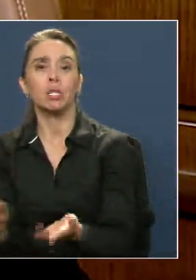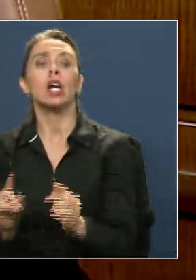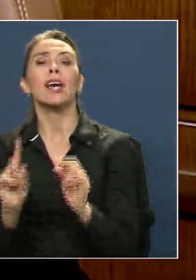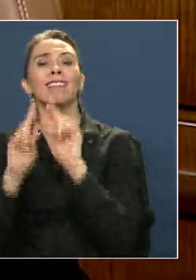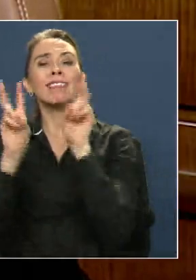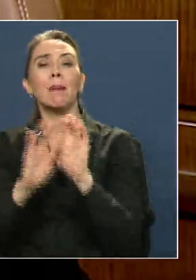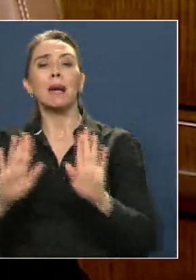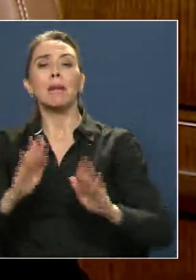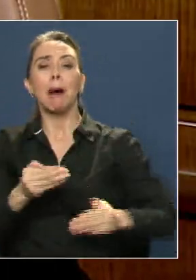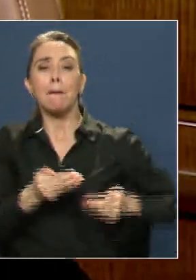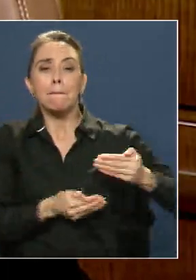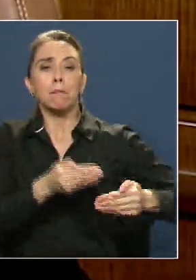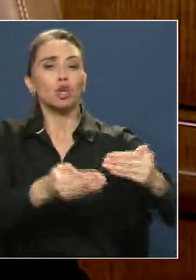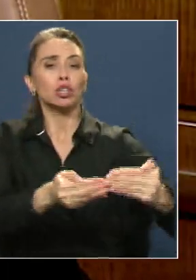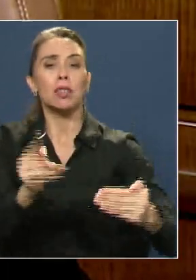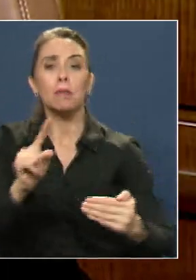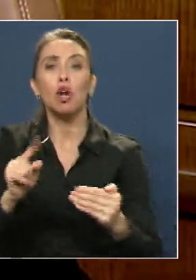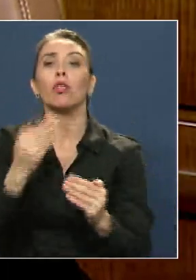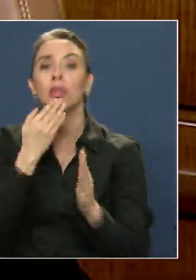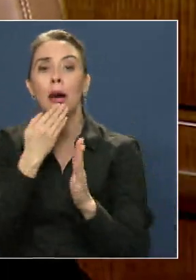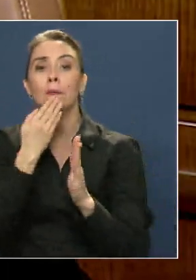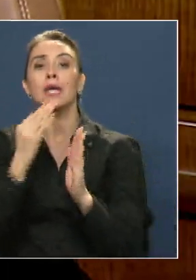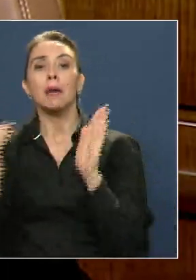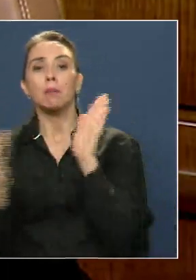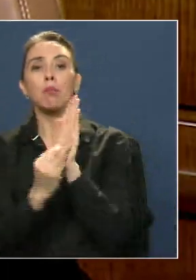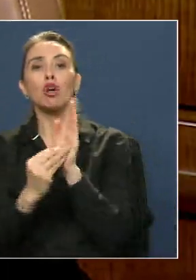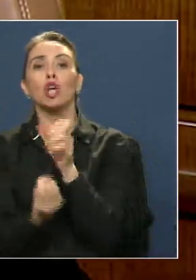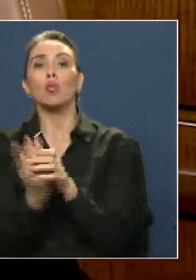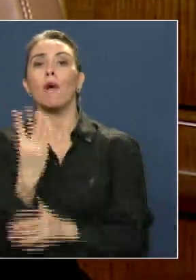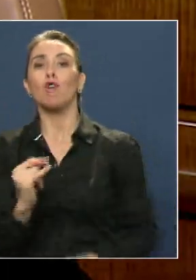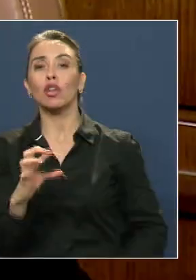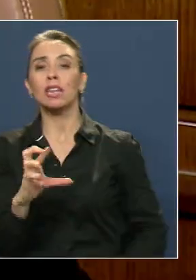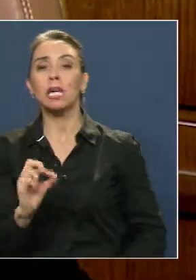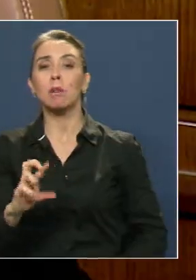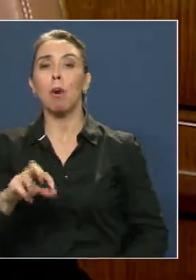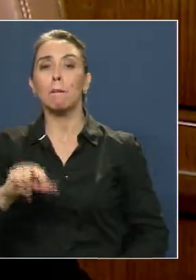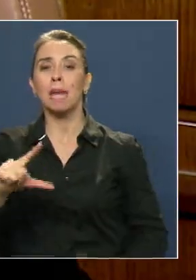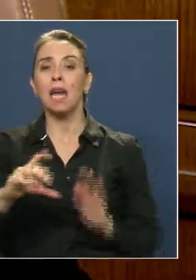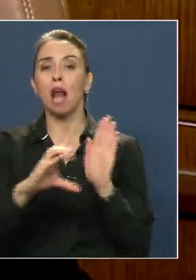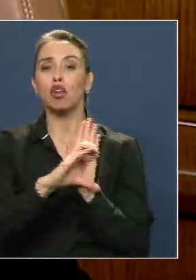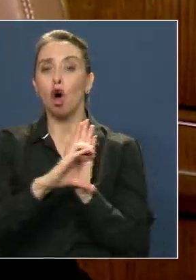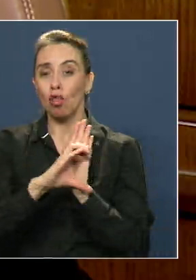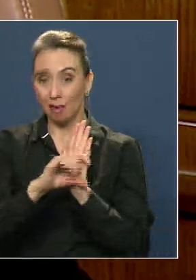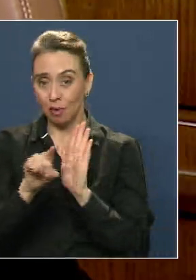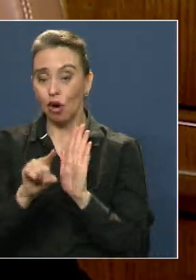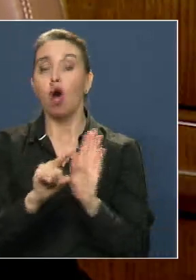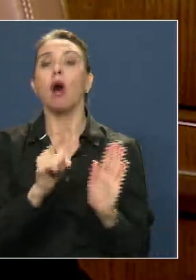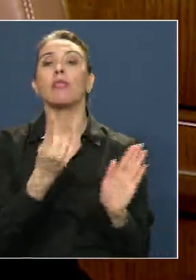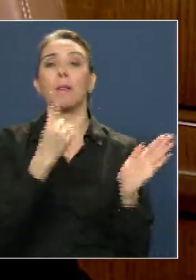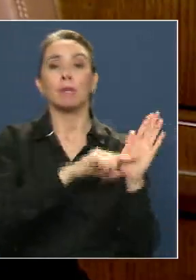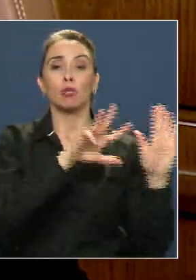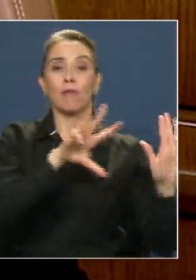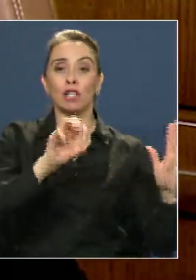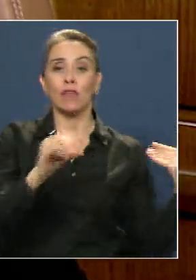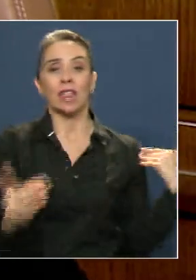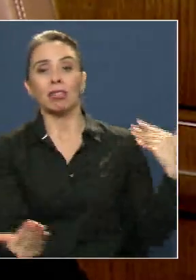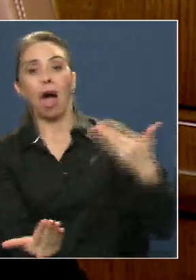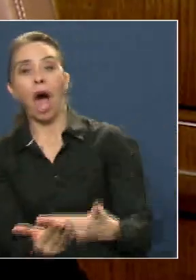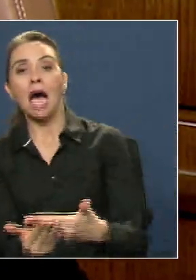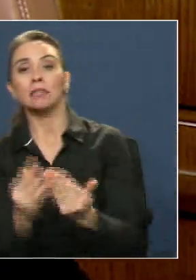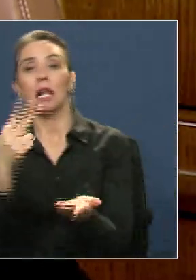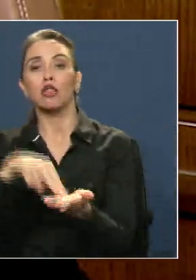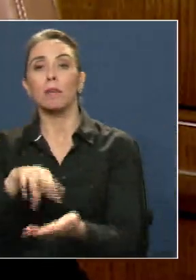procedimiento, sino que también es la creación de un tipo penal nuevo respecto de hechos cometidos desde el año 90 hasta el año